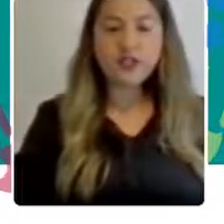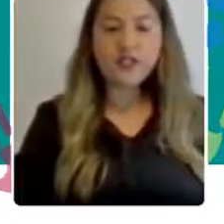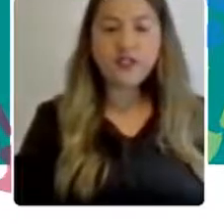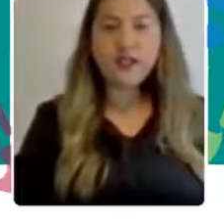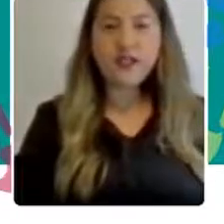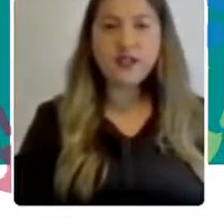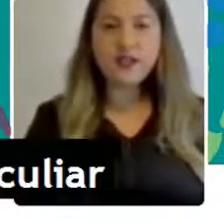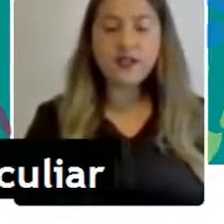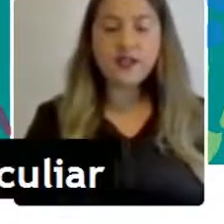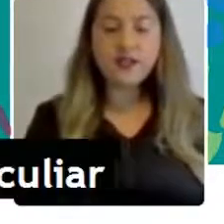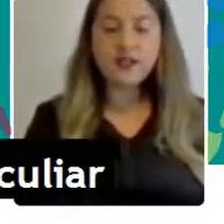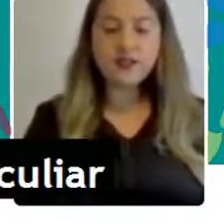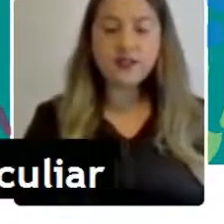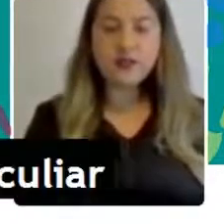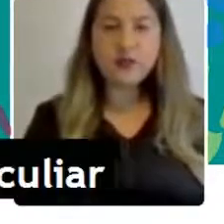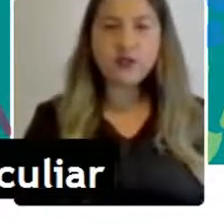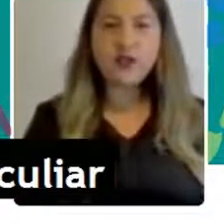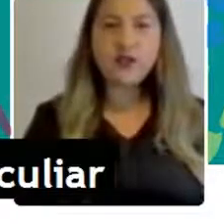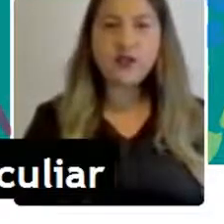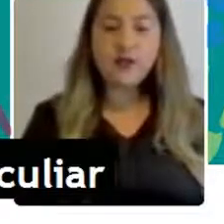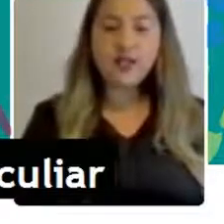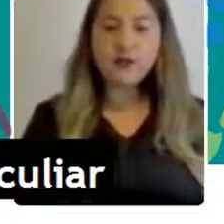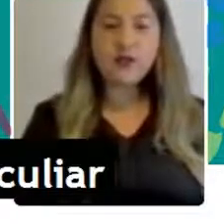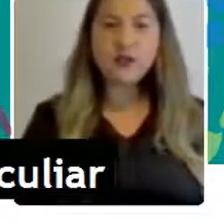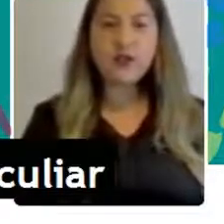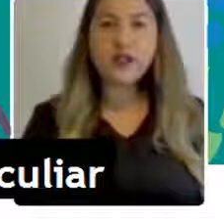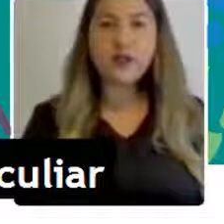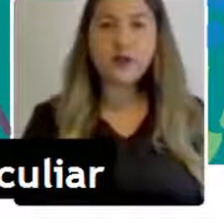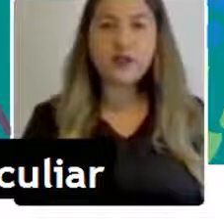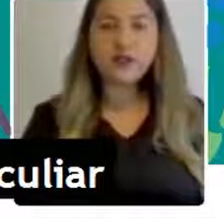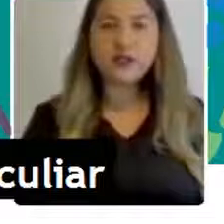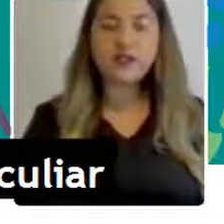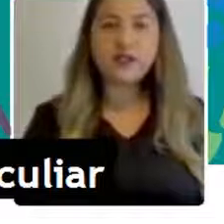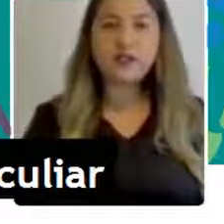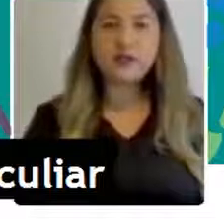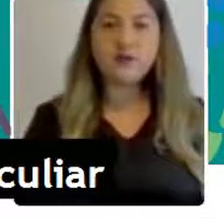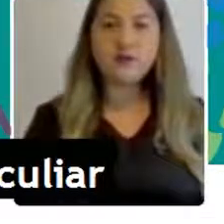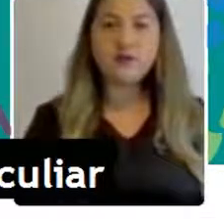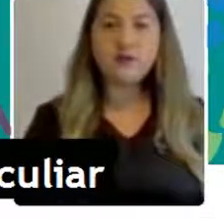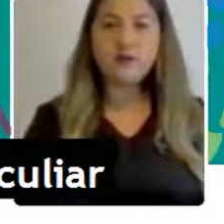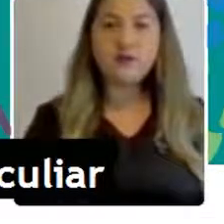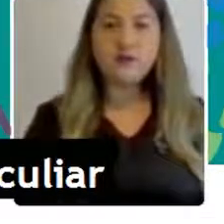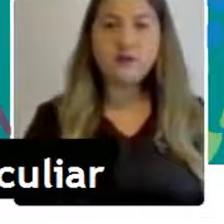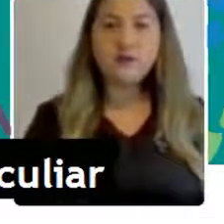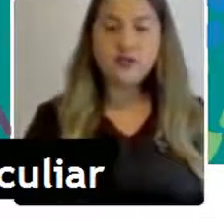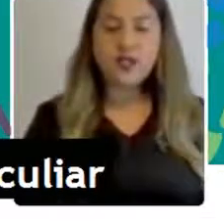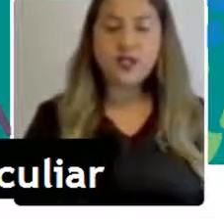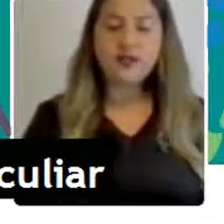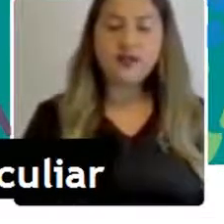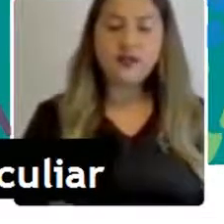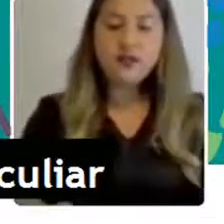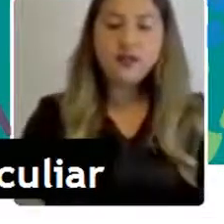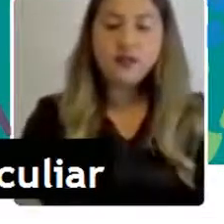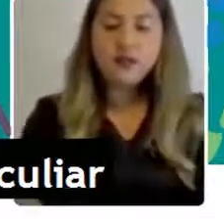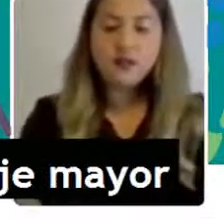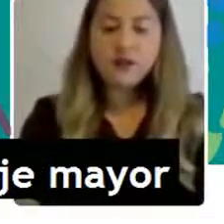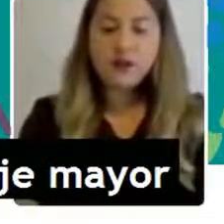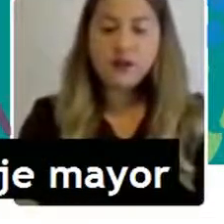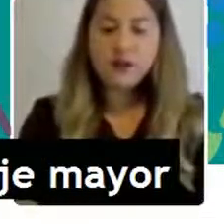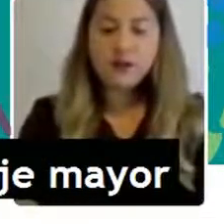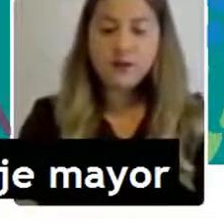concebimos. Y en particular en nuestro país, debido a su geografía, que es bastante